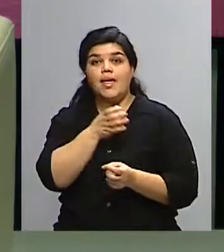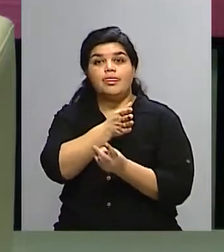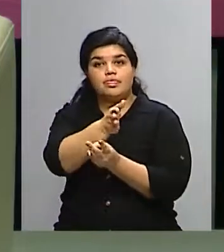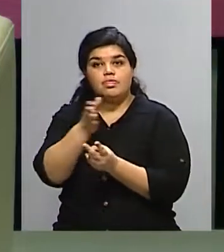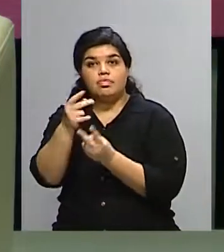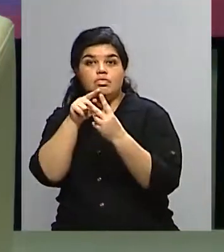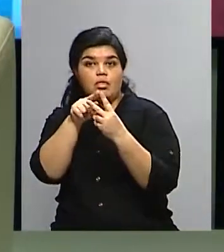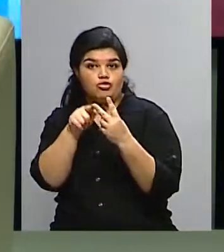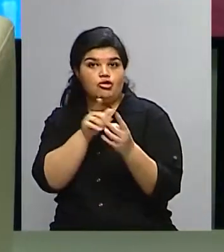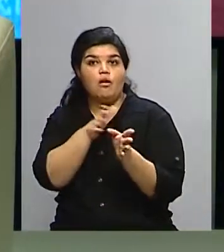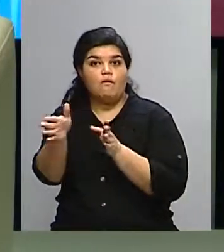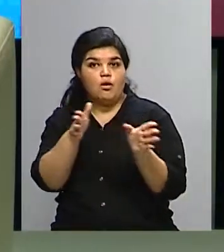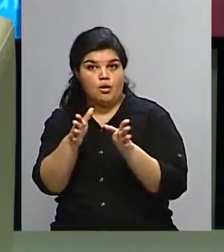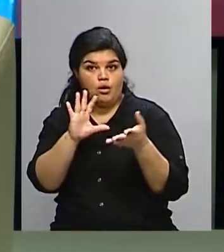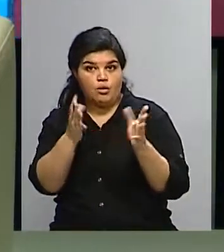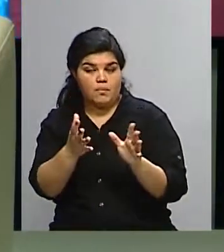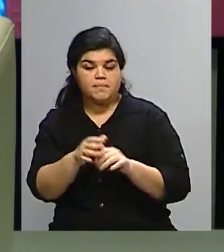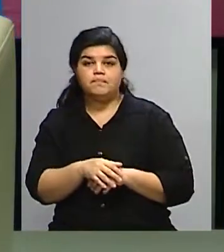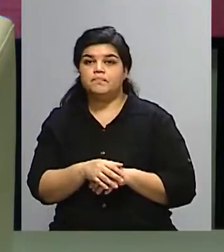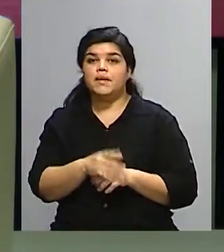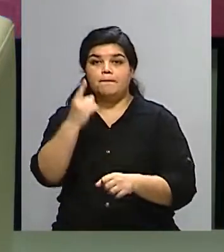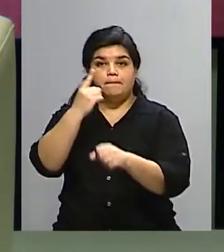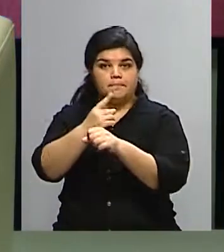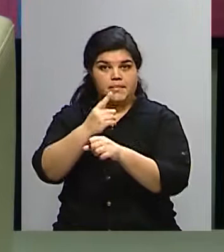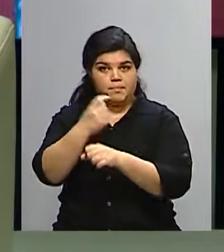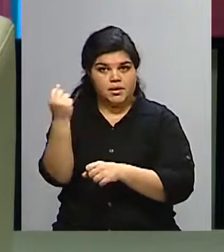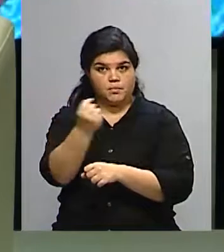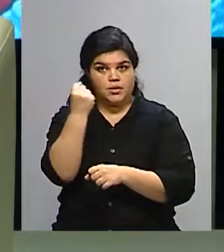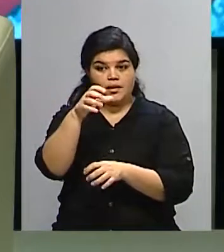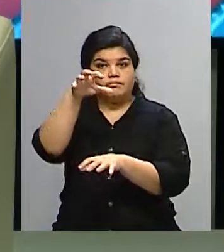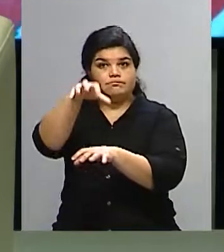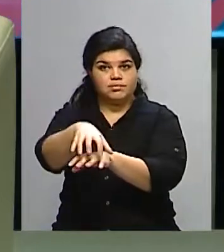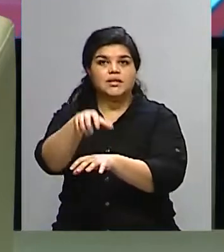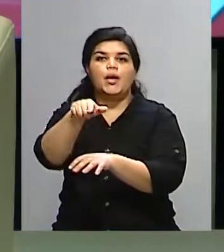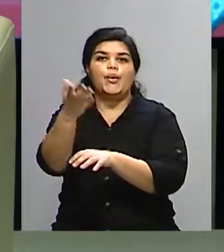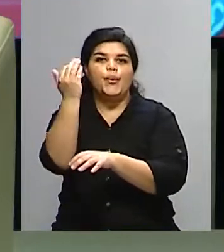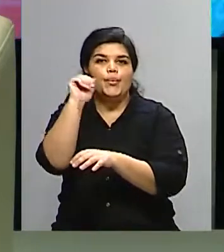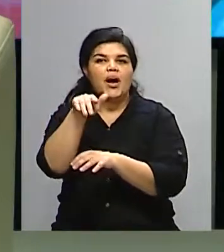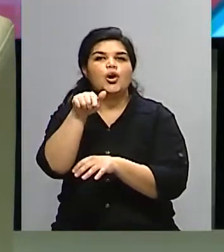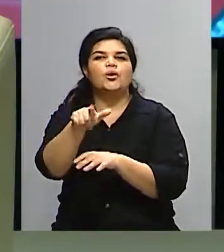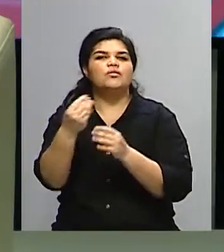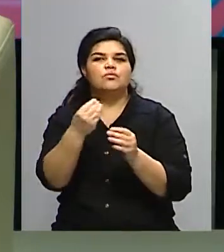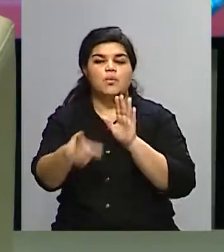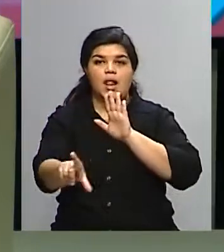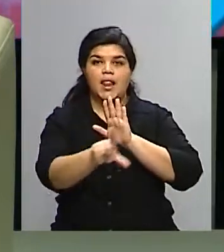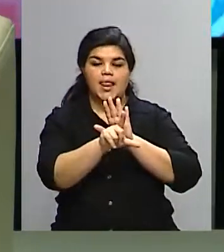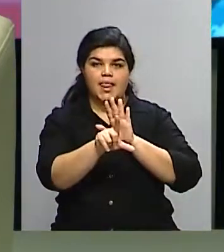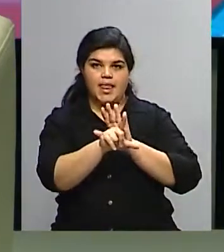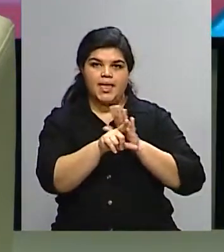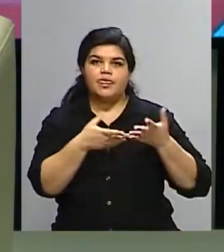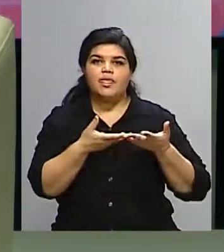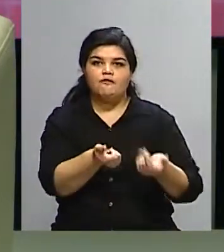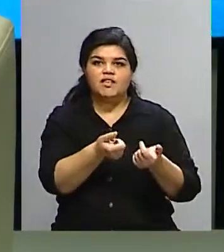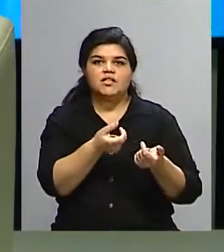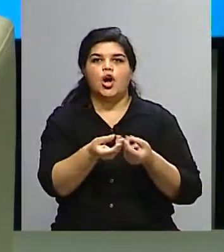que las instituciones, los bancos, están regulados también por la Ley de Defensa del Consumidor, donde la Dirección